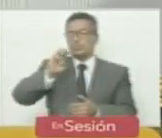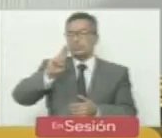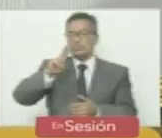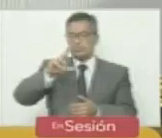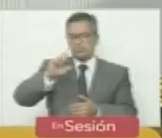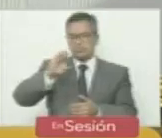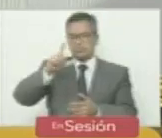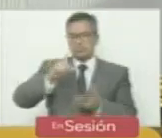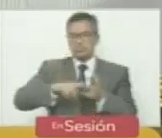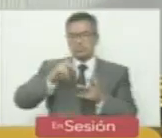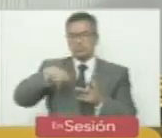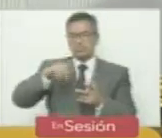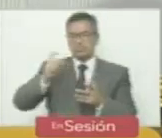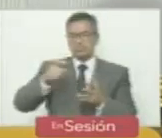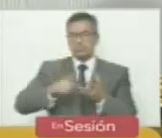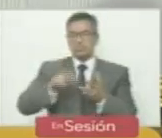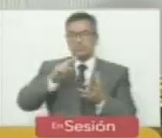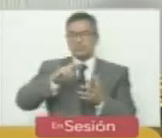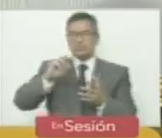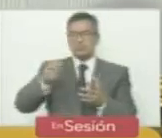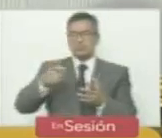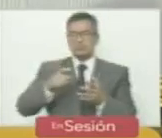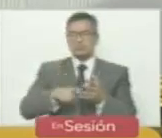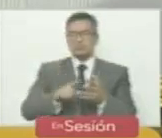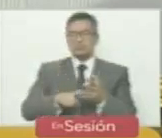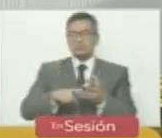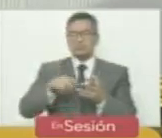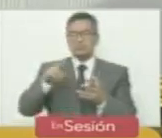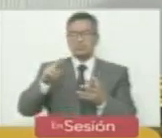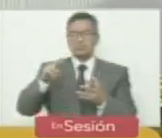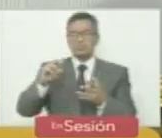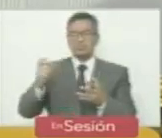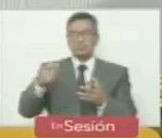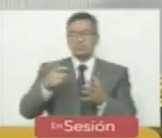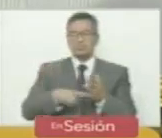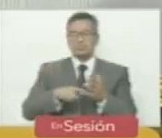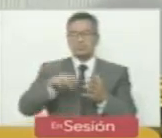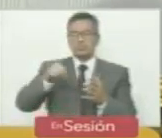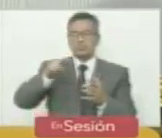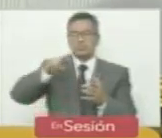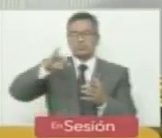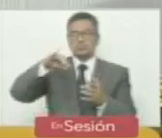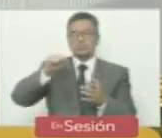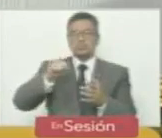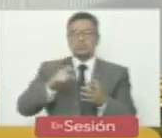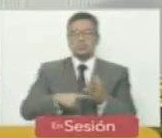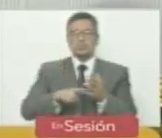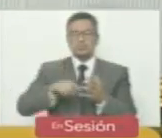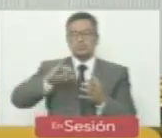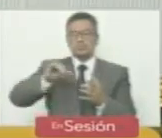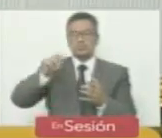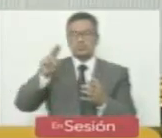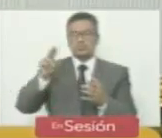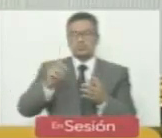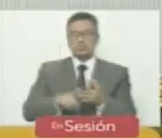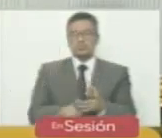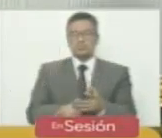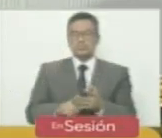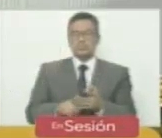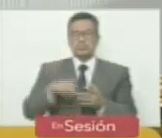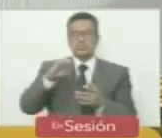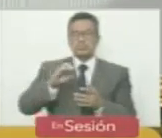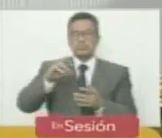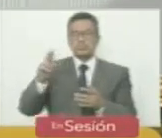Gaviria, Rosalinda González, Adonis González, María Fernández, Yusmalvi Rodríguez,